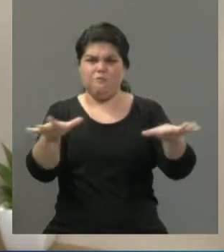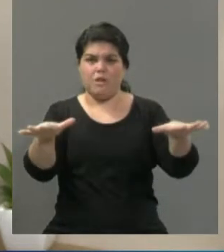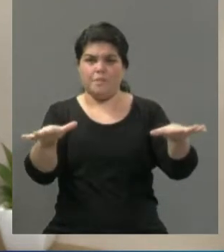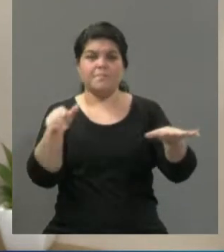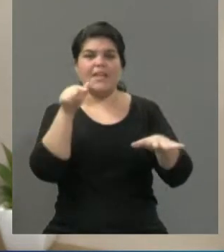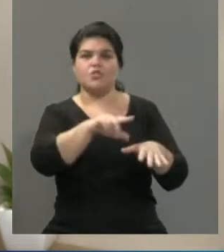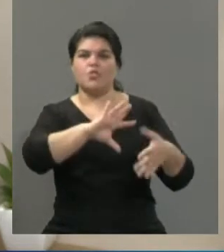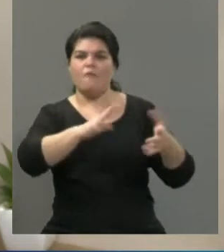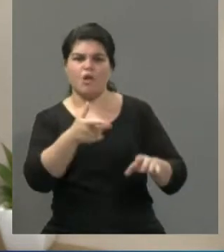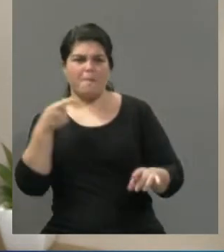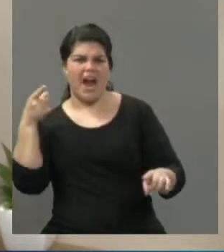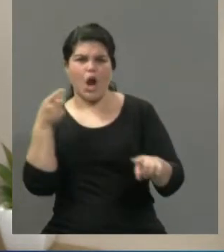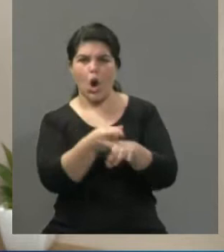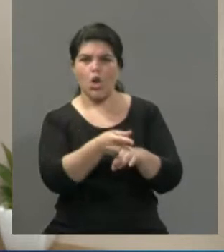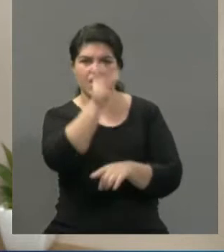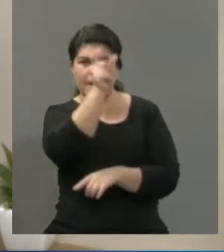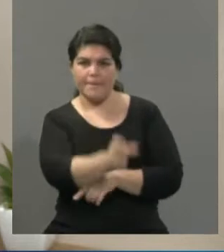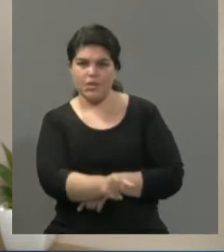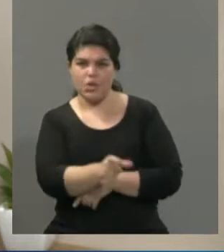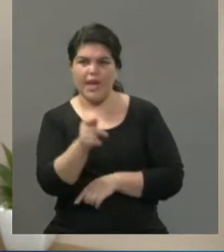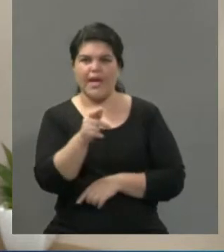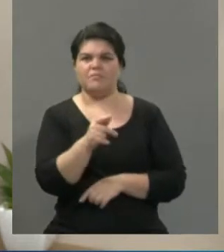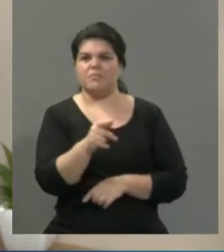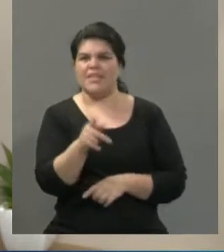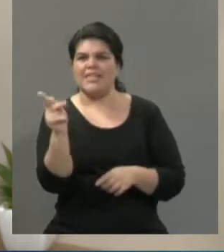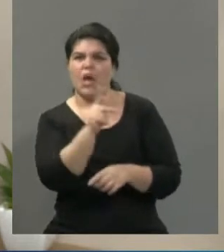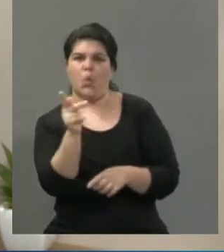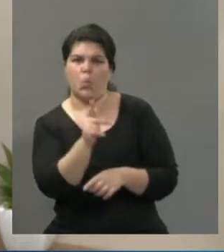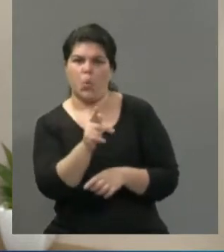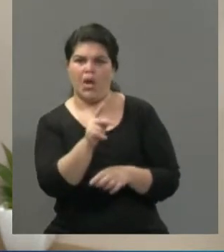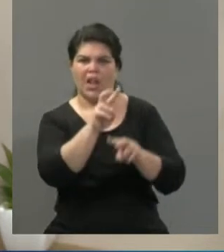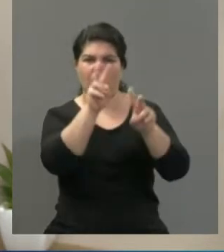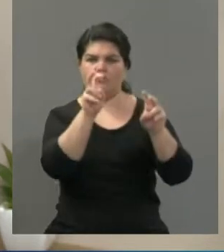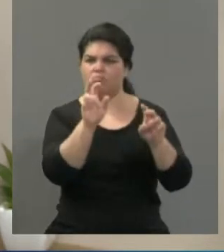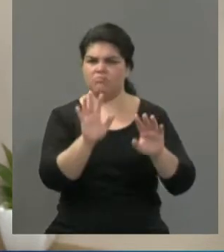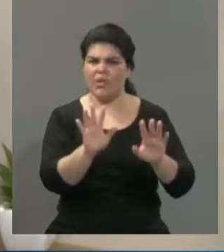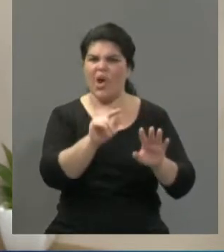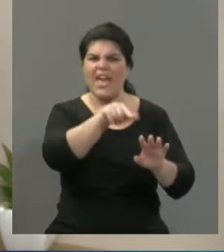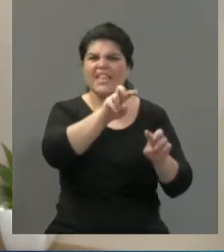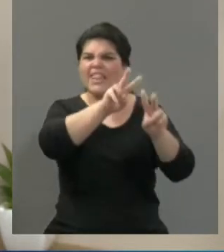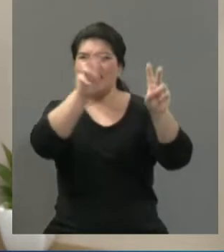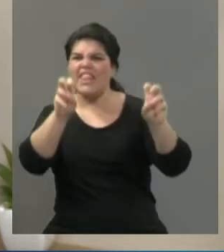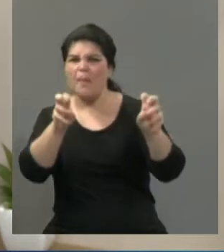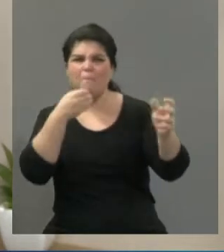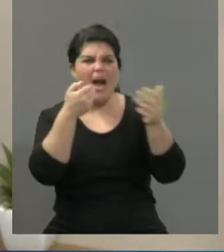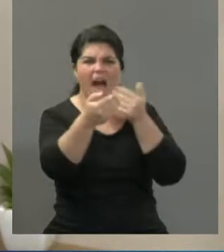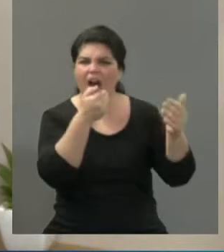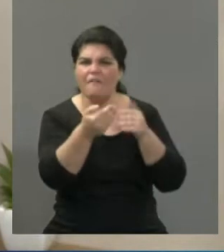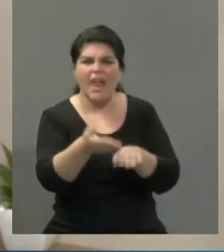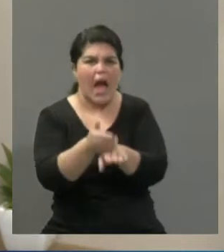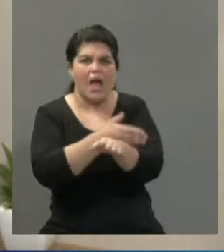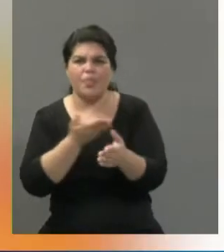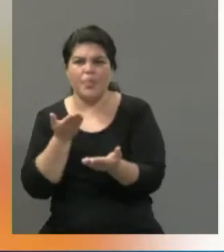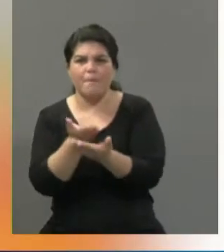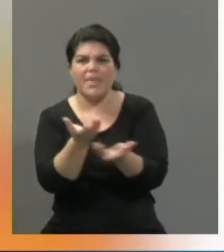sexualiza y la descalifica completamente, porque en realidad iba a hablar de un tema político, social, coyuntural, que era